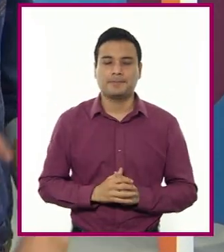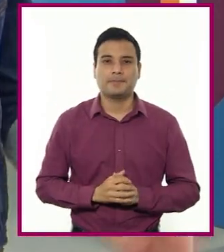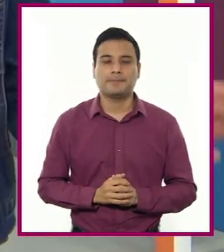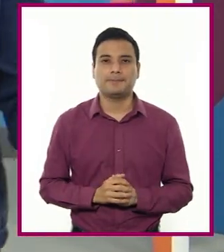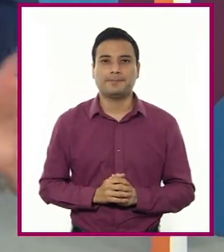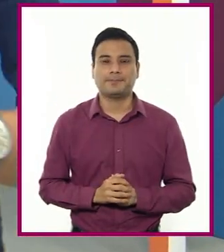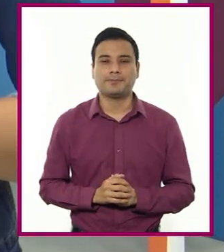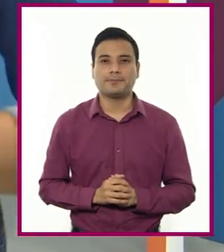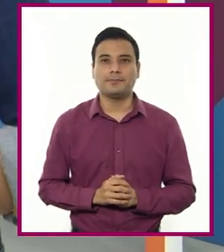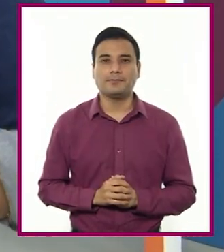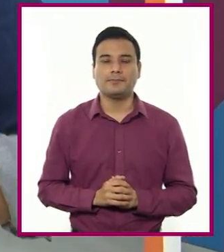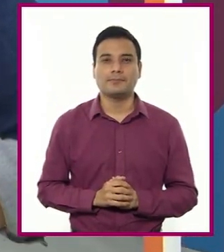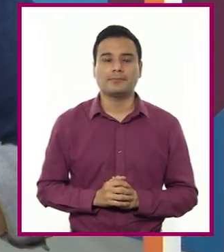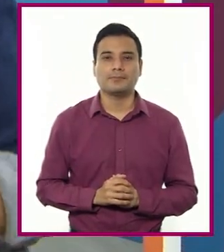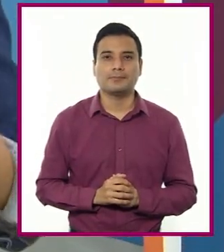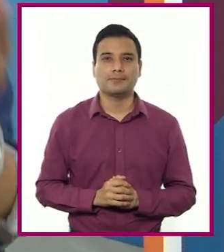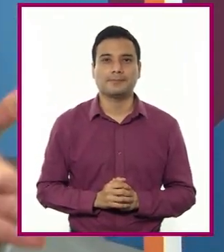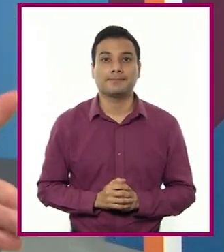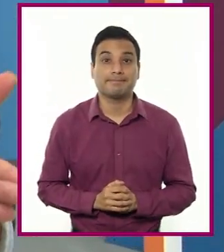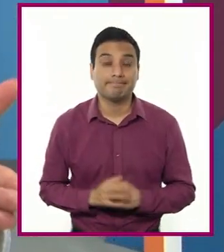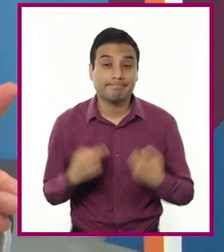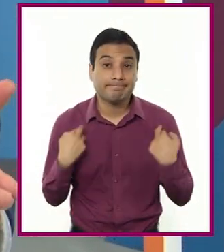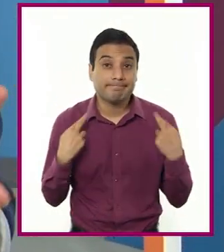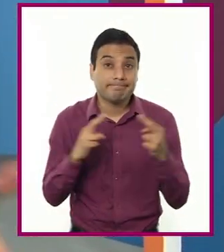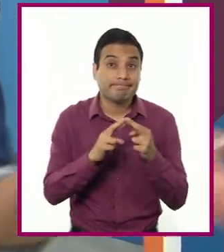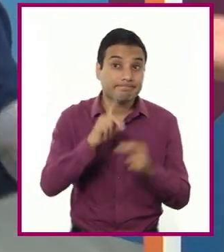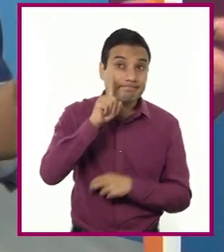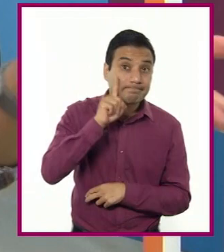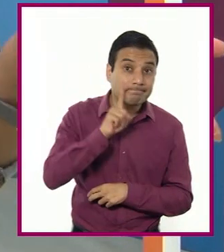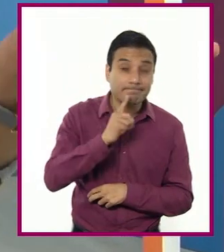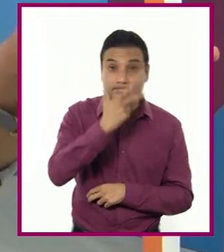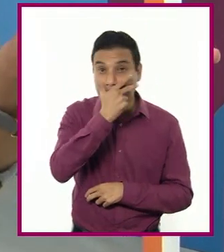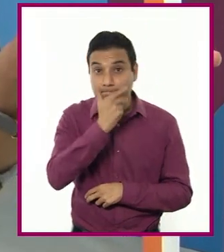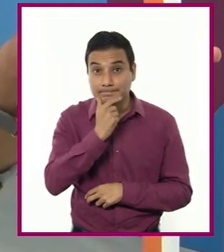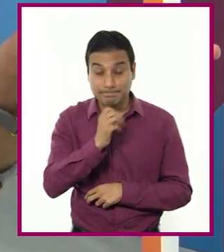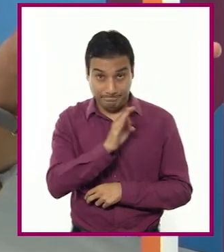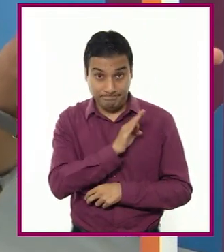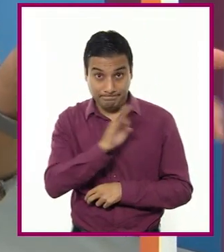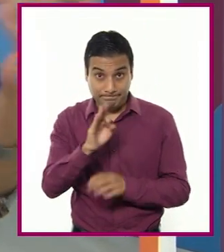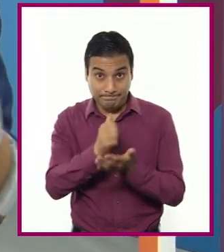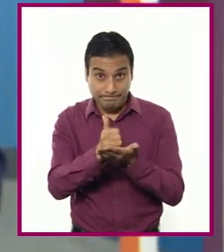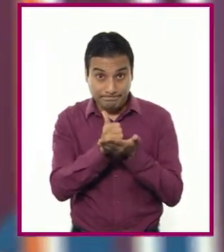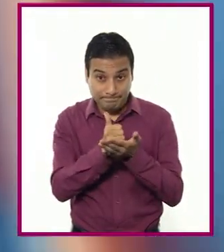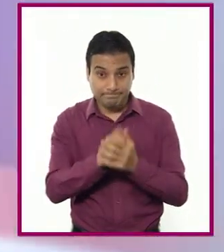sesión. Maestra Bernardina, maestro Caín, ¿me podrían ayudar?